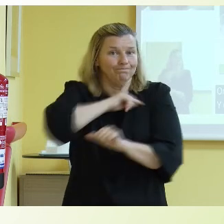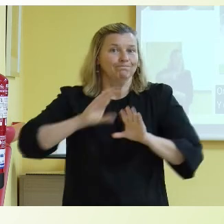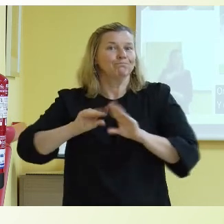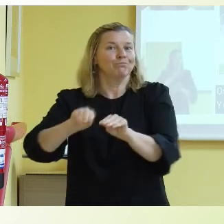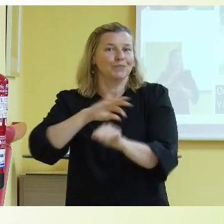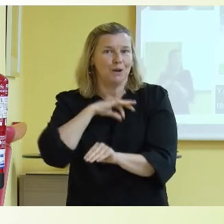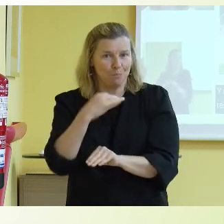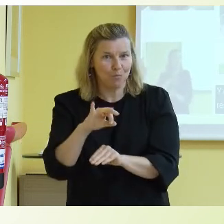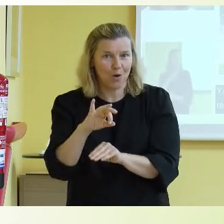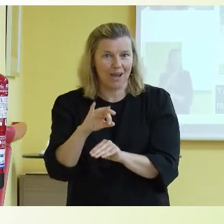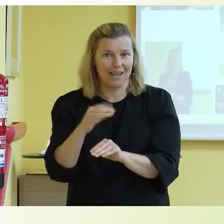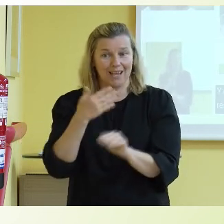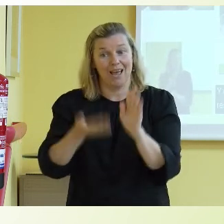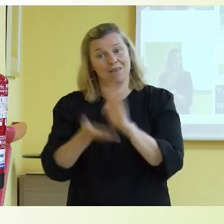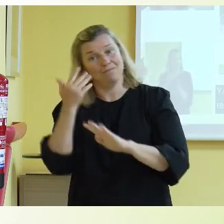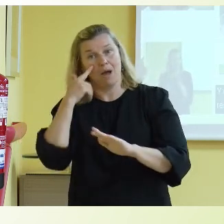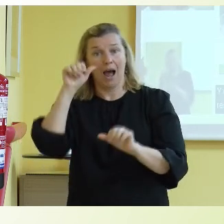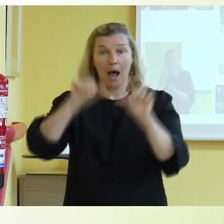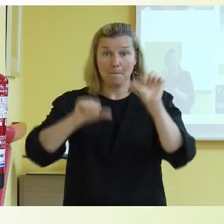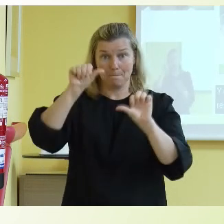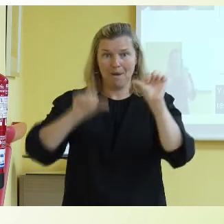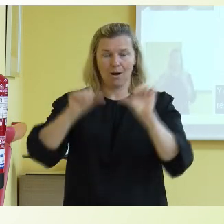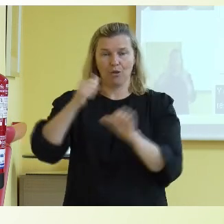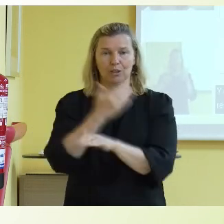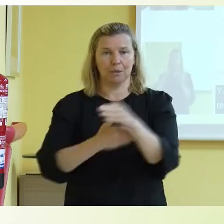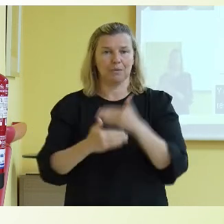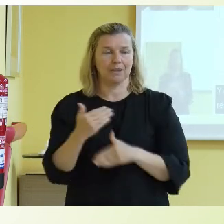para la valoración de la discapacidad.